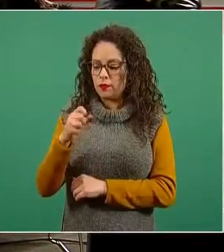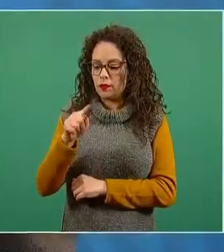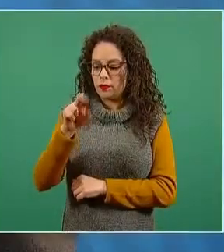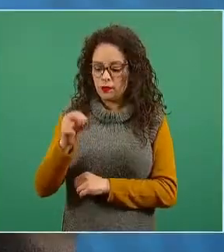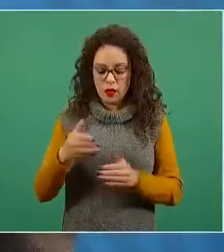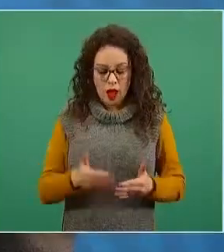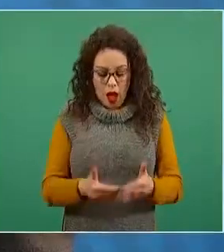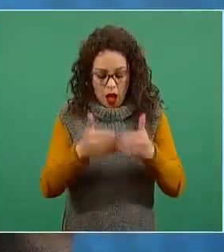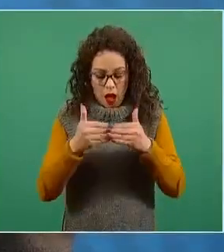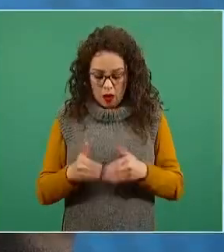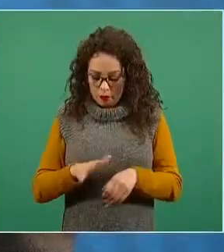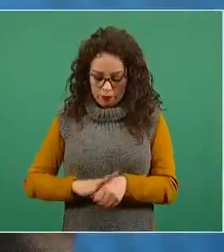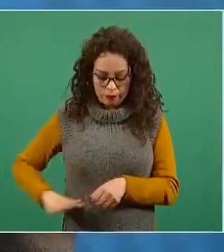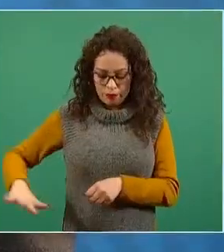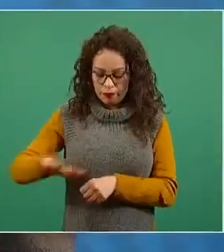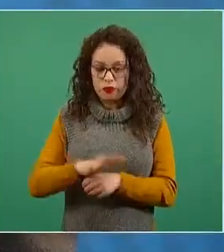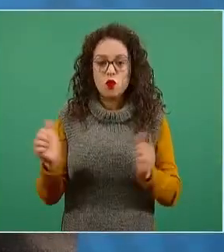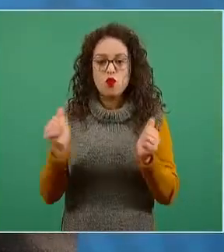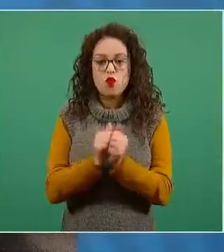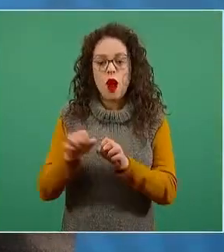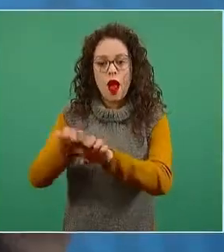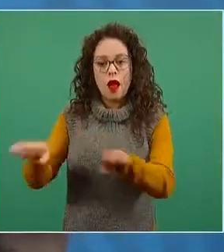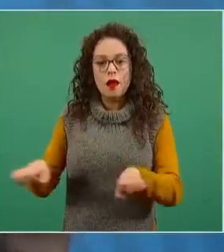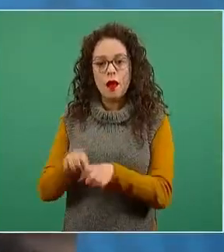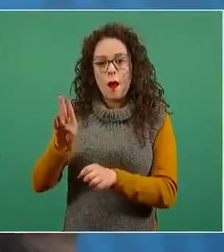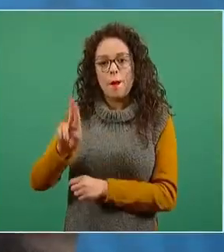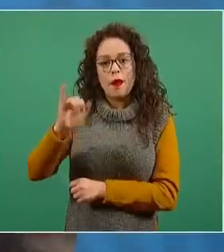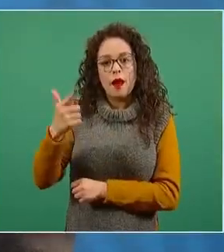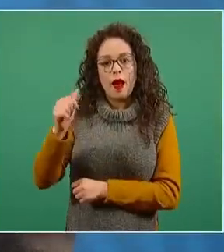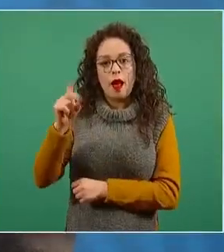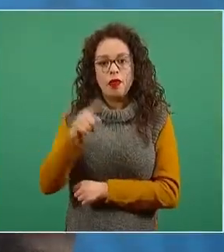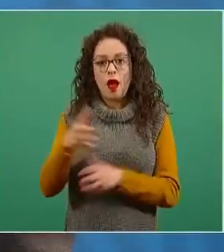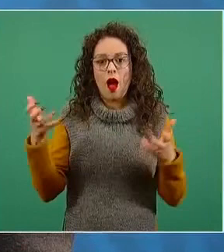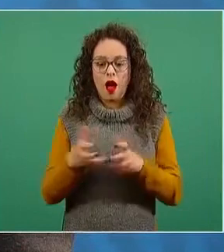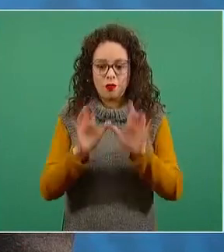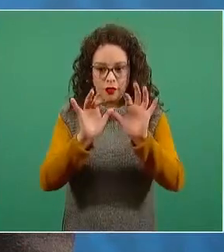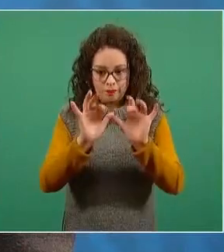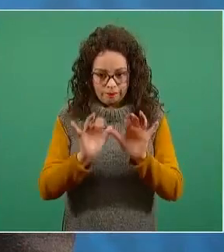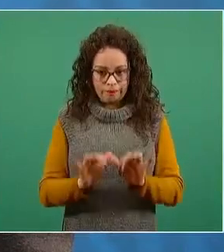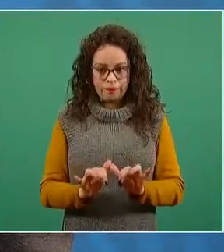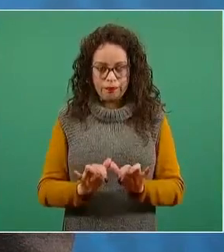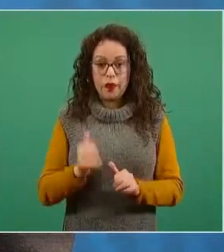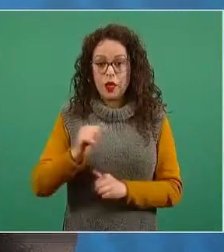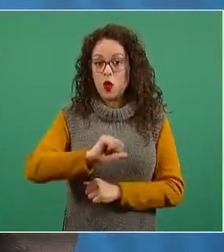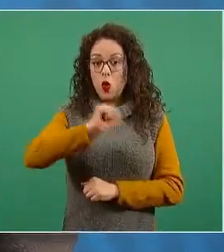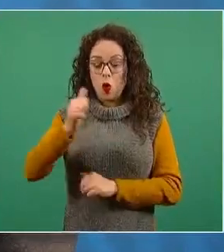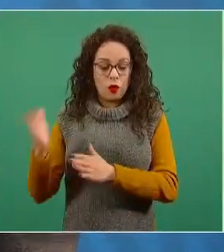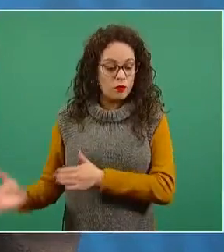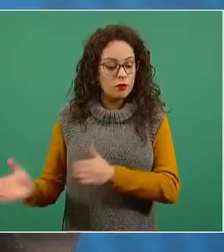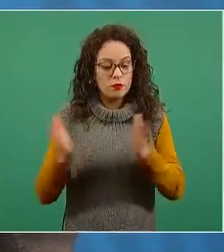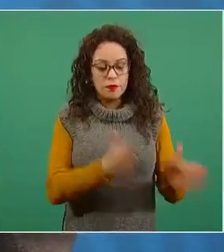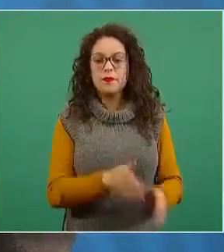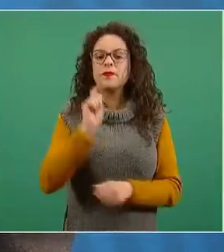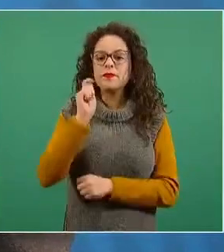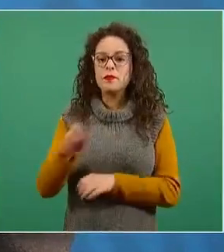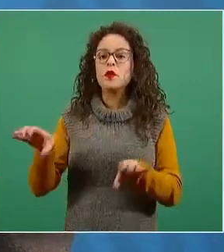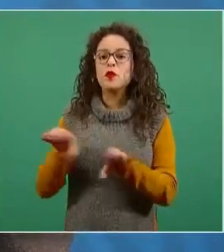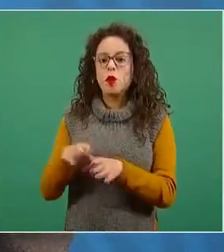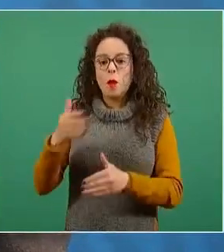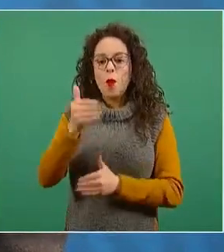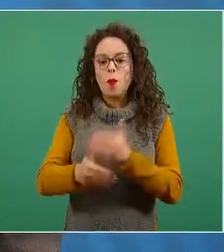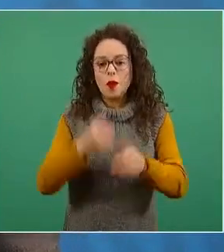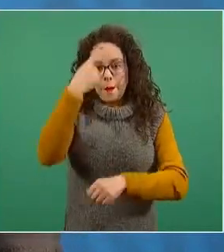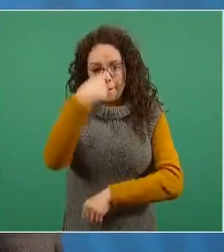a partir de las brigadas, el personal capturista de las brigadas, y por el otro lado también cómo ocurre este proceso